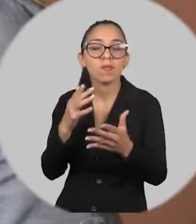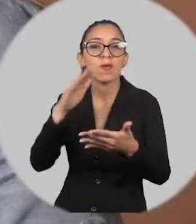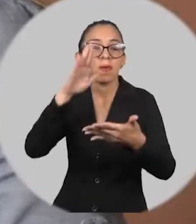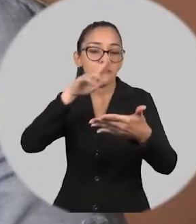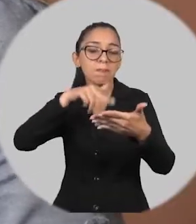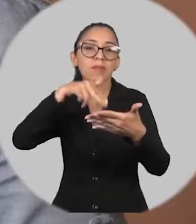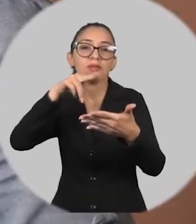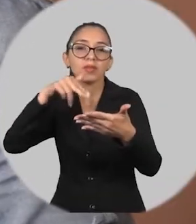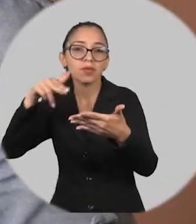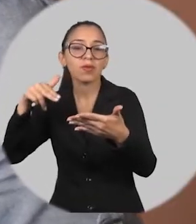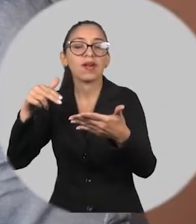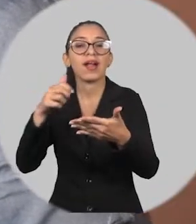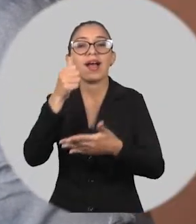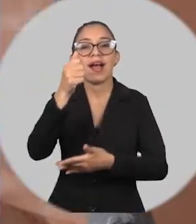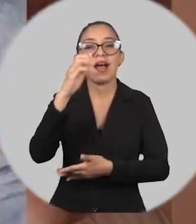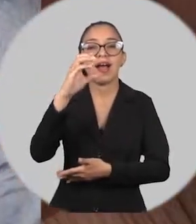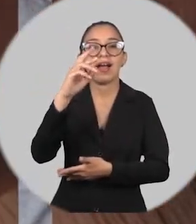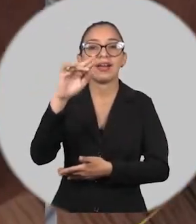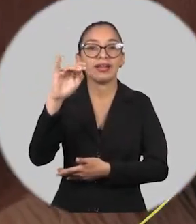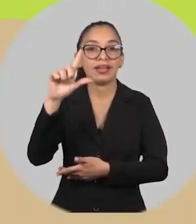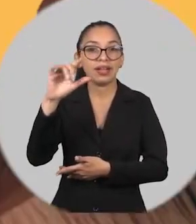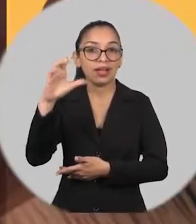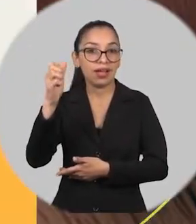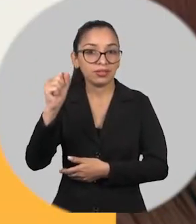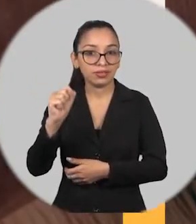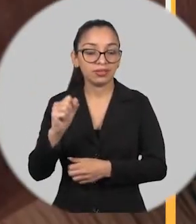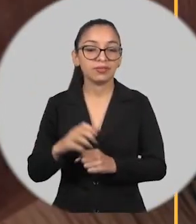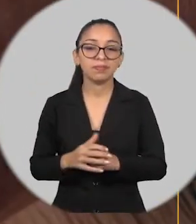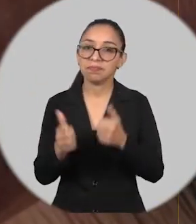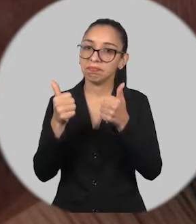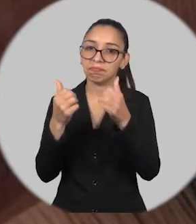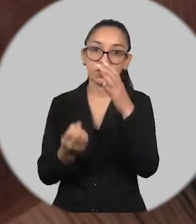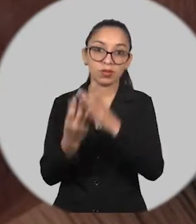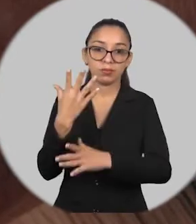con pinturas acrílicas. ¡Comenzamos!